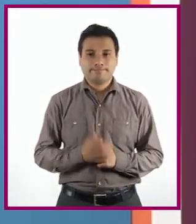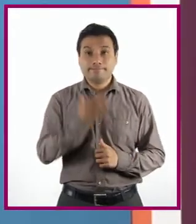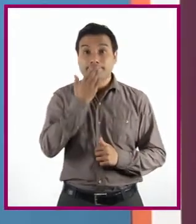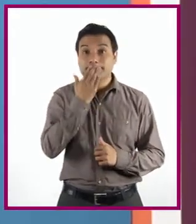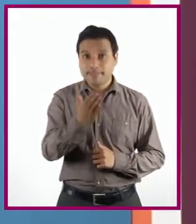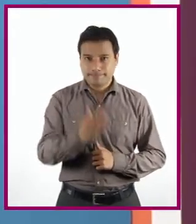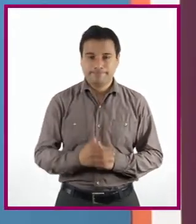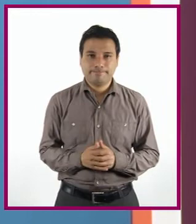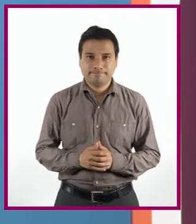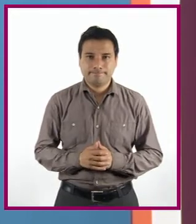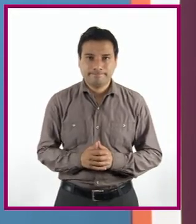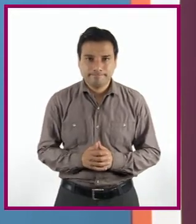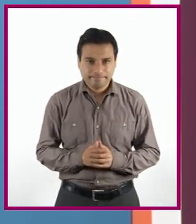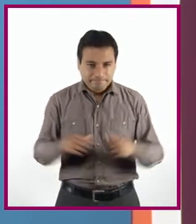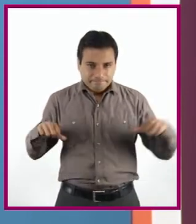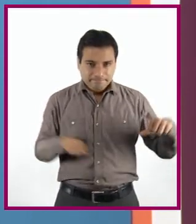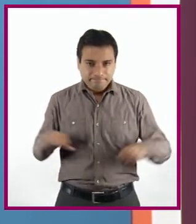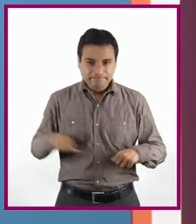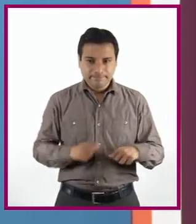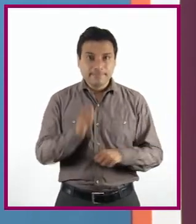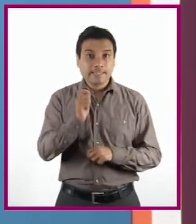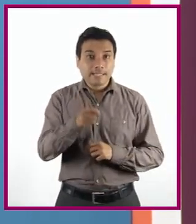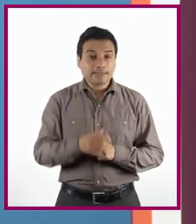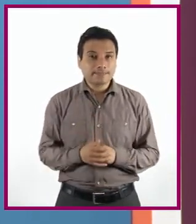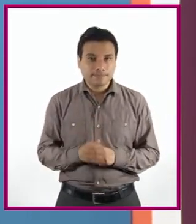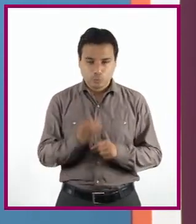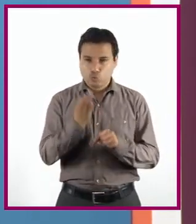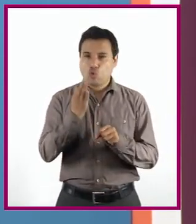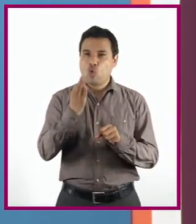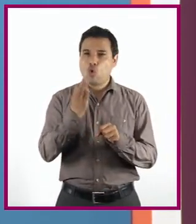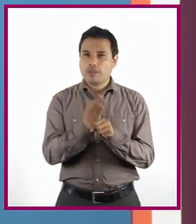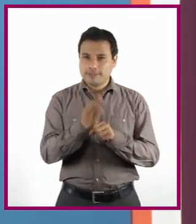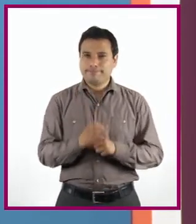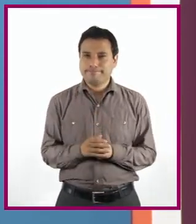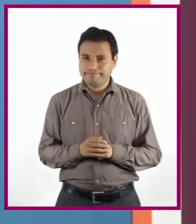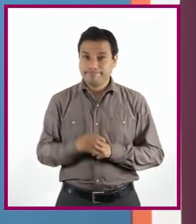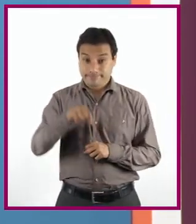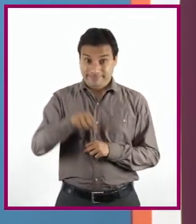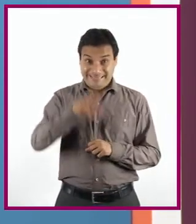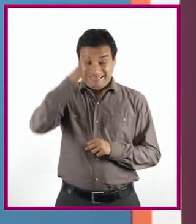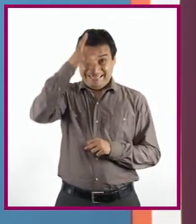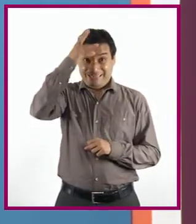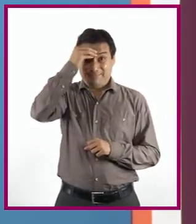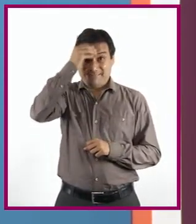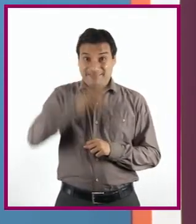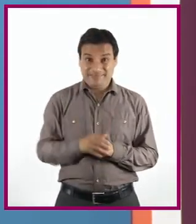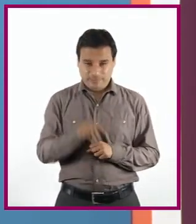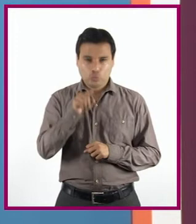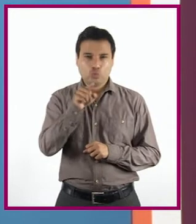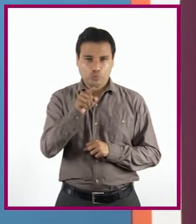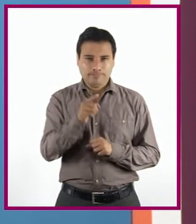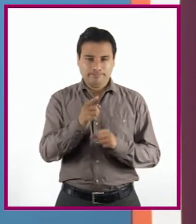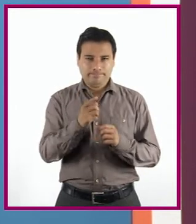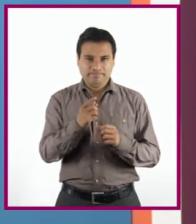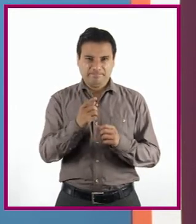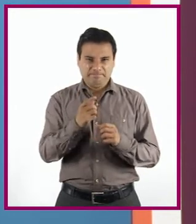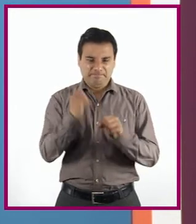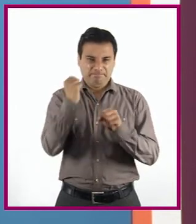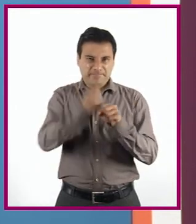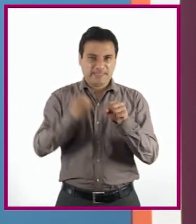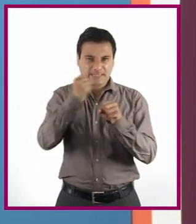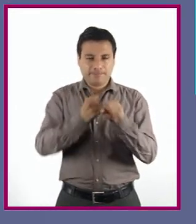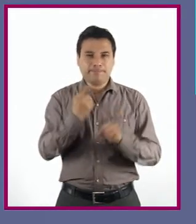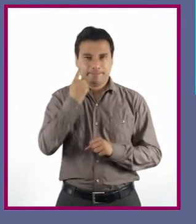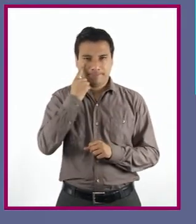bien. El reto es que pongan en práctica lo que aprendieron en esta sesión. Para eso, vamos a realizar